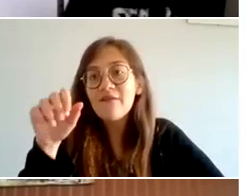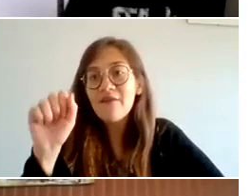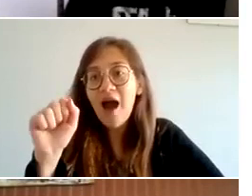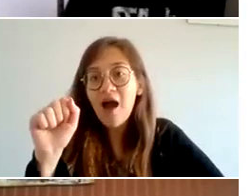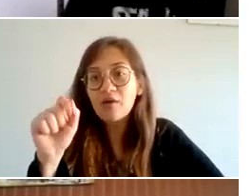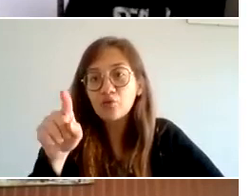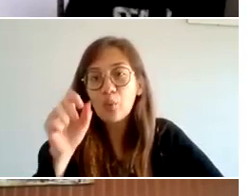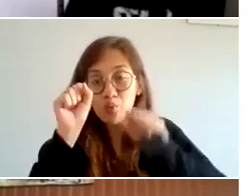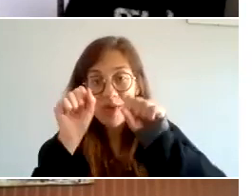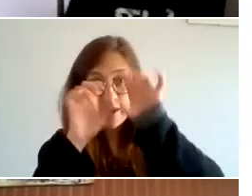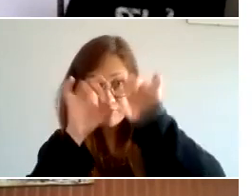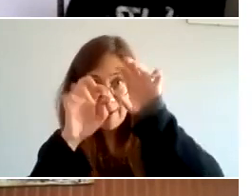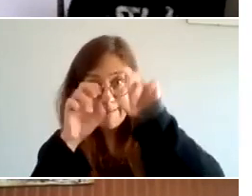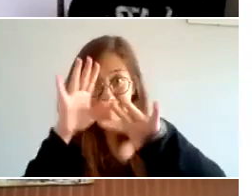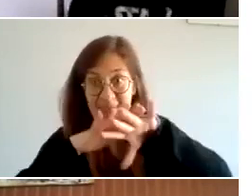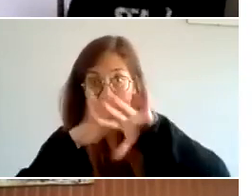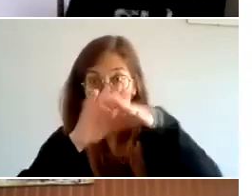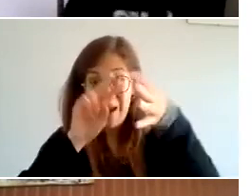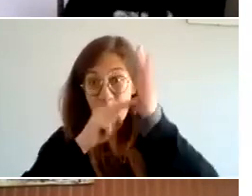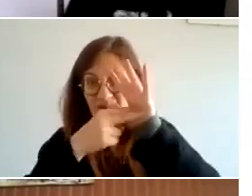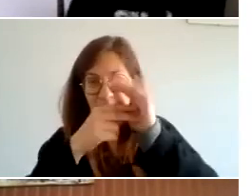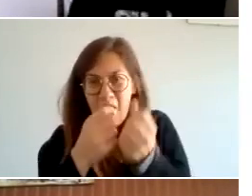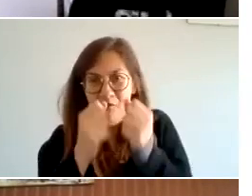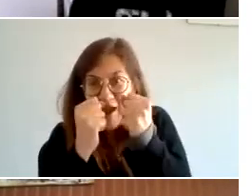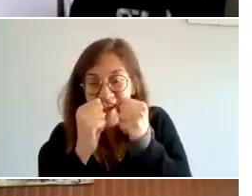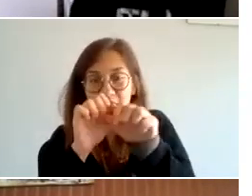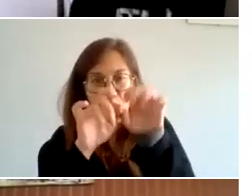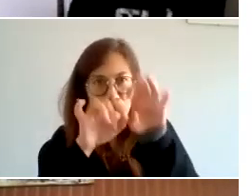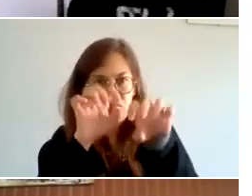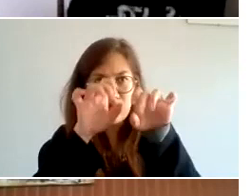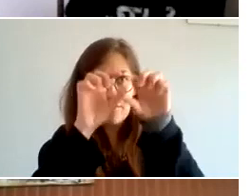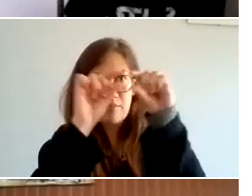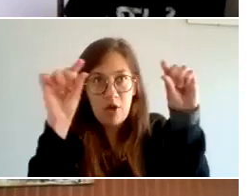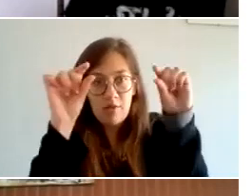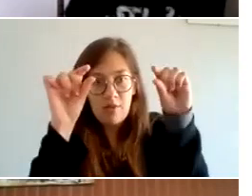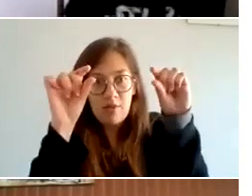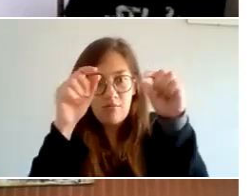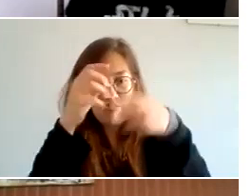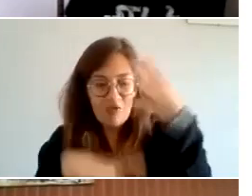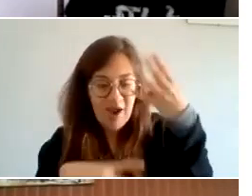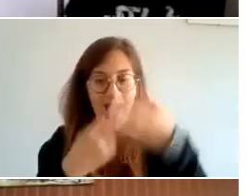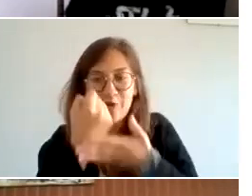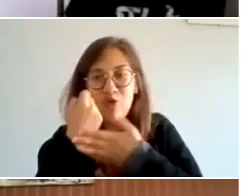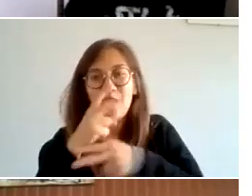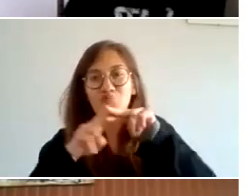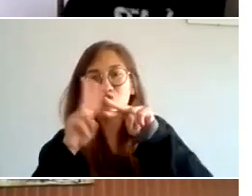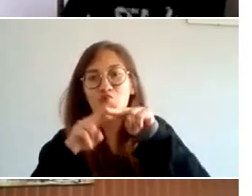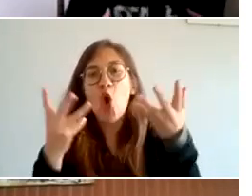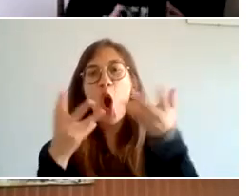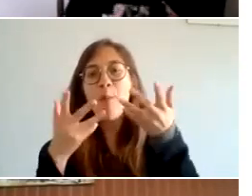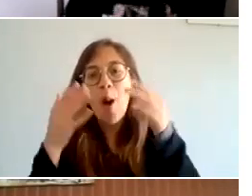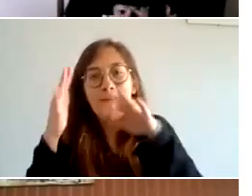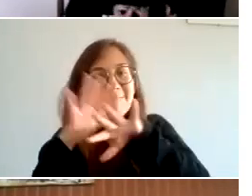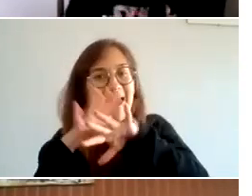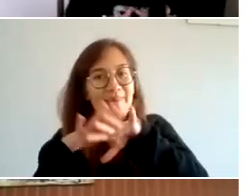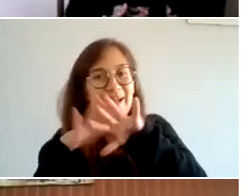esa alternativa. Entonces quizá le pueda servir para algún curso que necesitan algo matemático, le puede ser súper útil, ¿ya? Incluso para